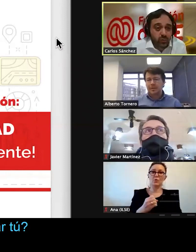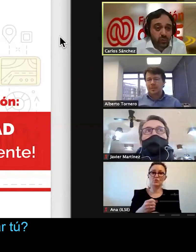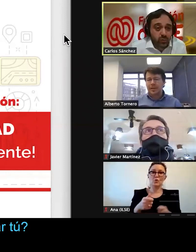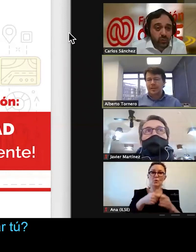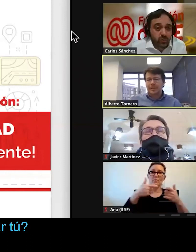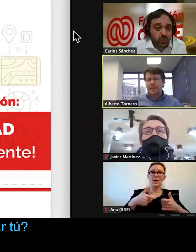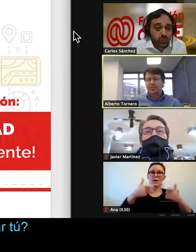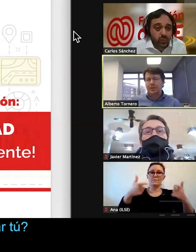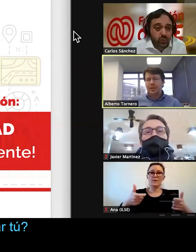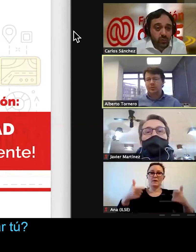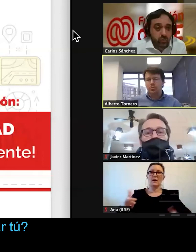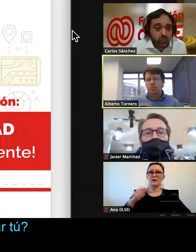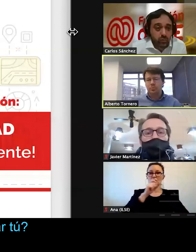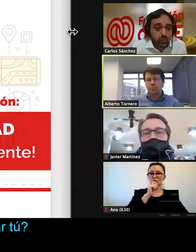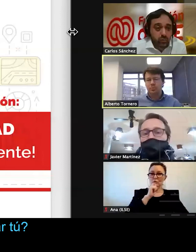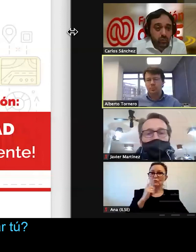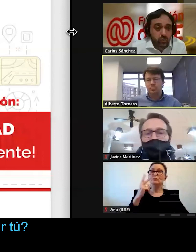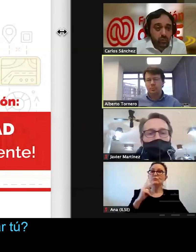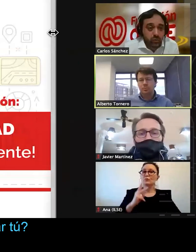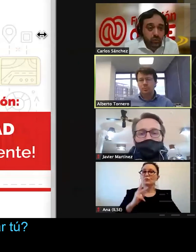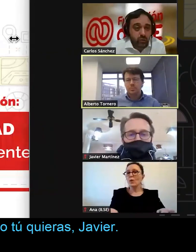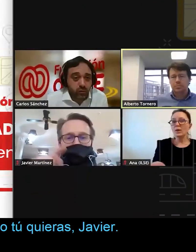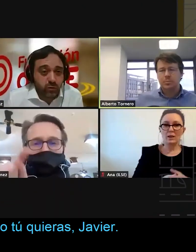Javier, comentas, ¿quieres contestar tú?